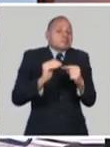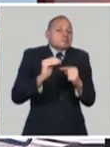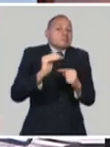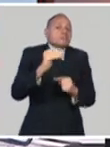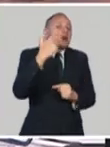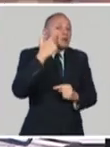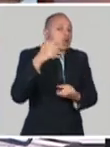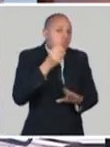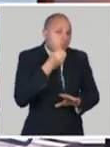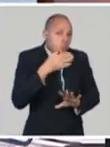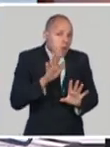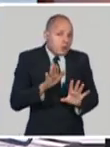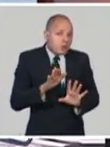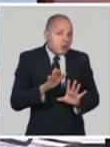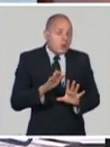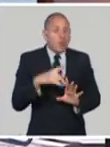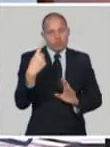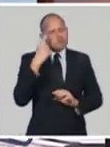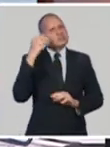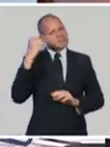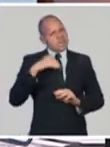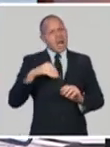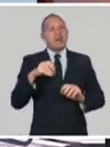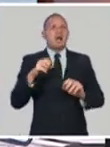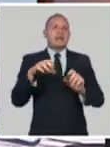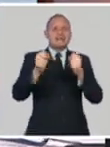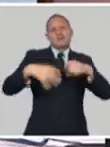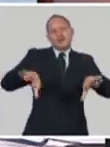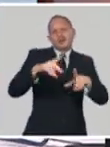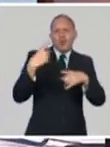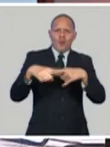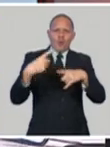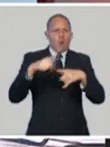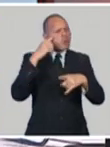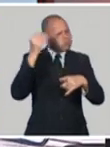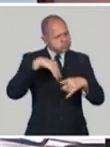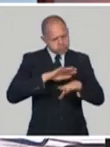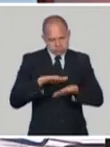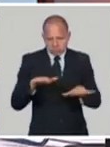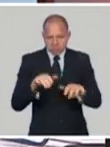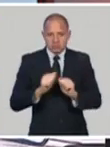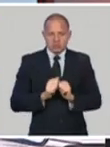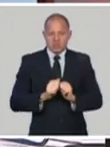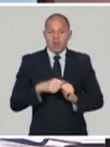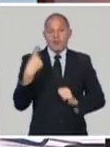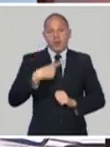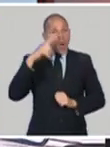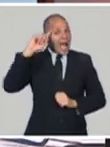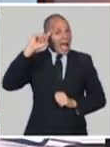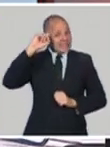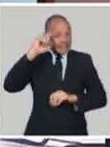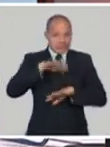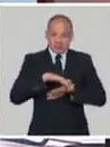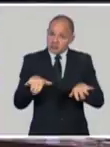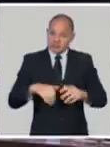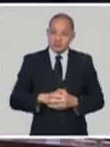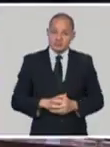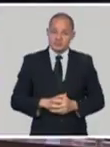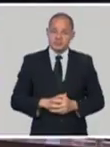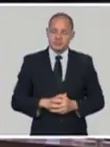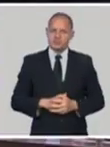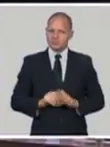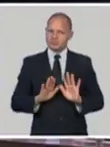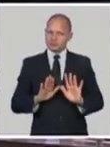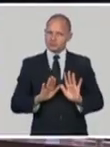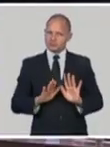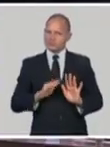tarea de ordenamiento con las limitaciones que tenemos y se han estado atendiendo. En un análisis objetivo, Marino, si no